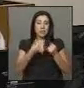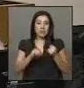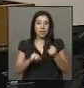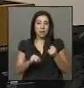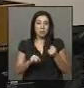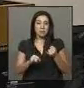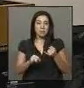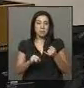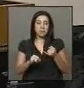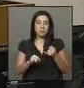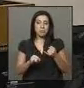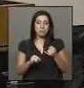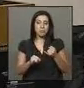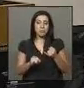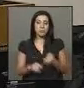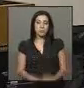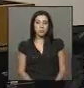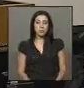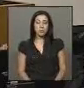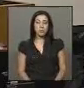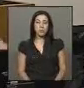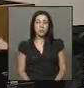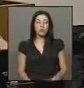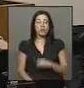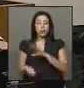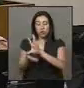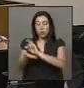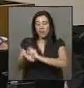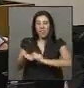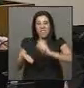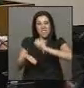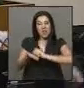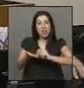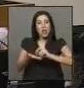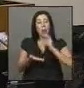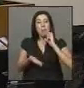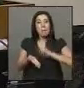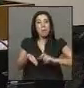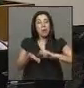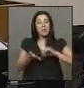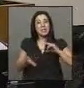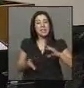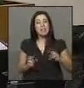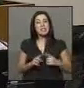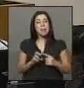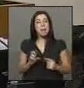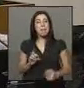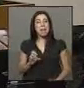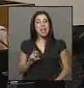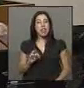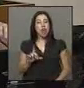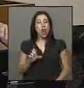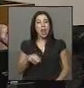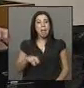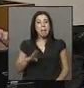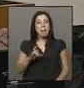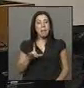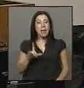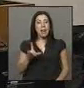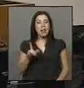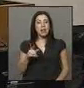con un extracto de unos versos de un gran poeta chileno, Pedro Lemebel, de su